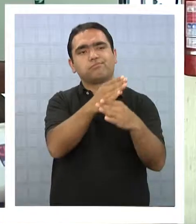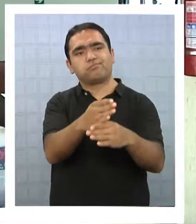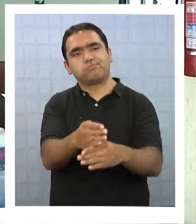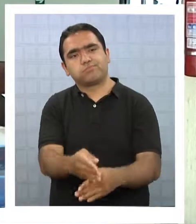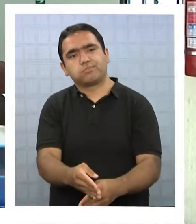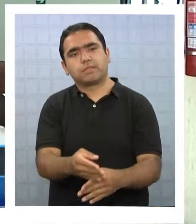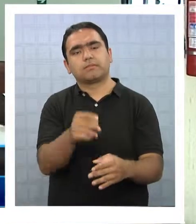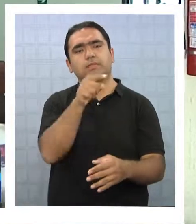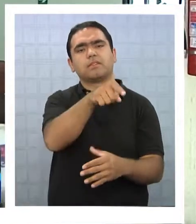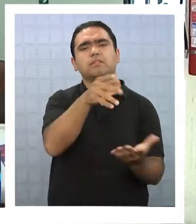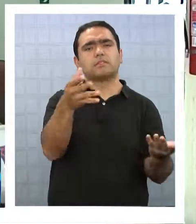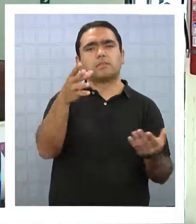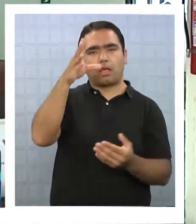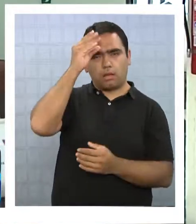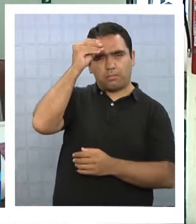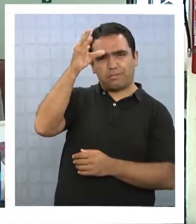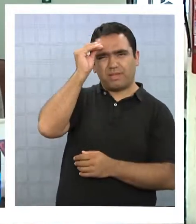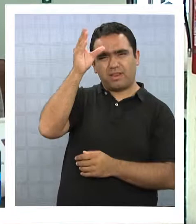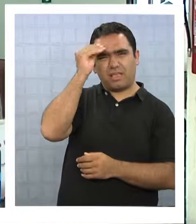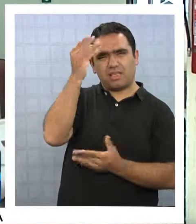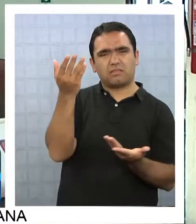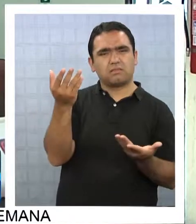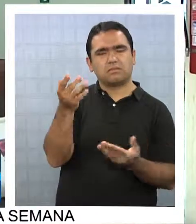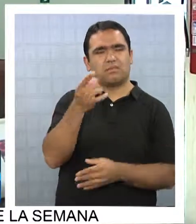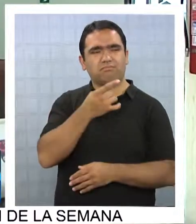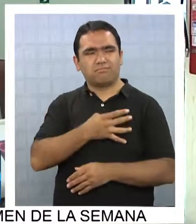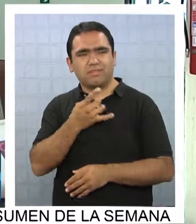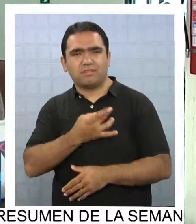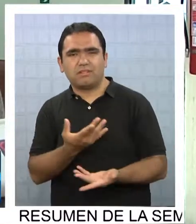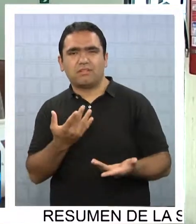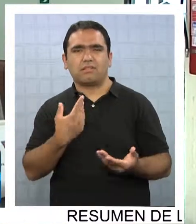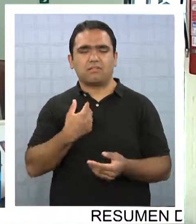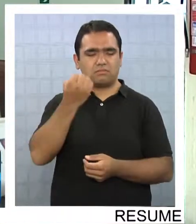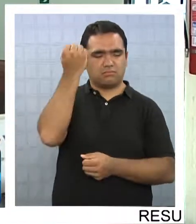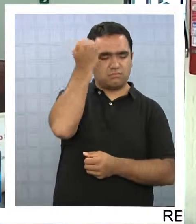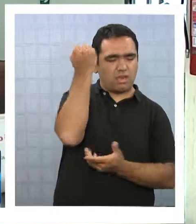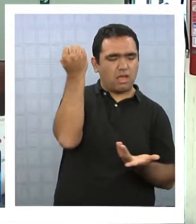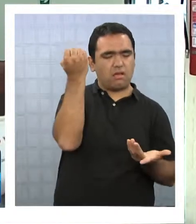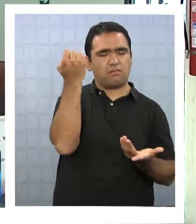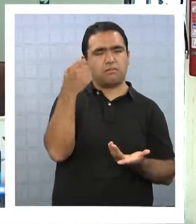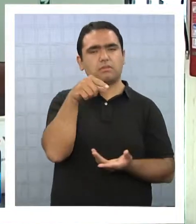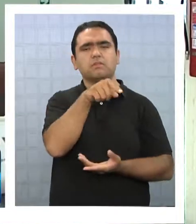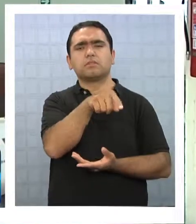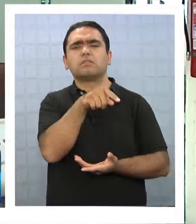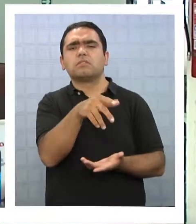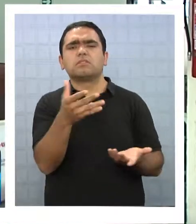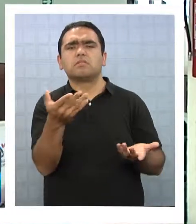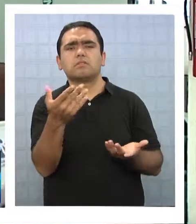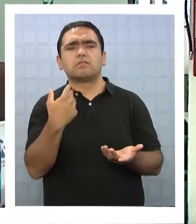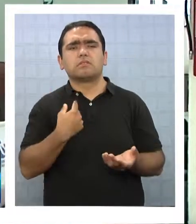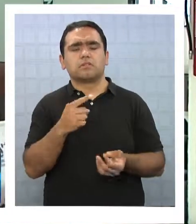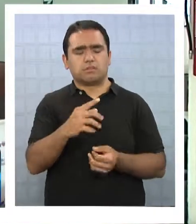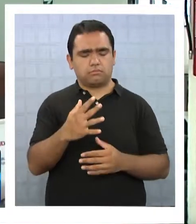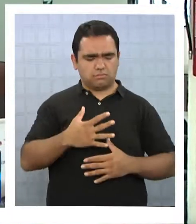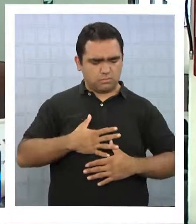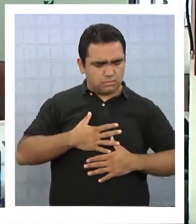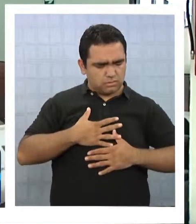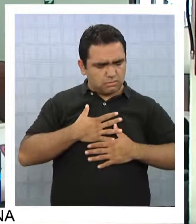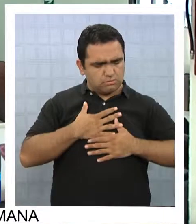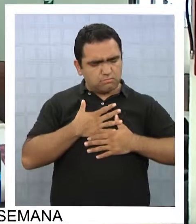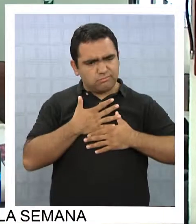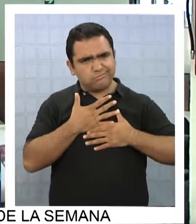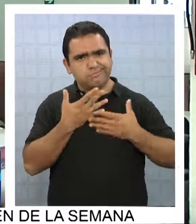a experiencias dolorosas, conflictuadas, llamadas traumáticas, generan unas sintomatologías